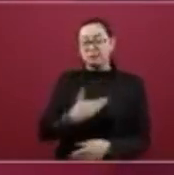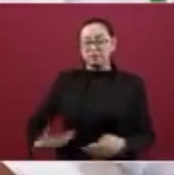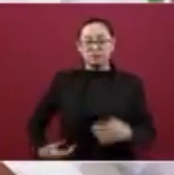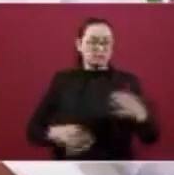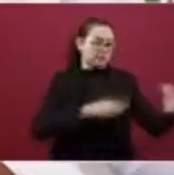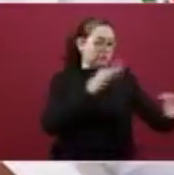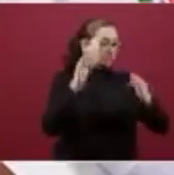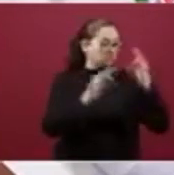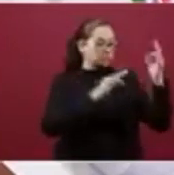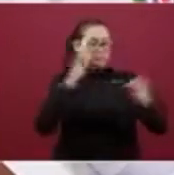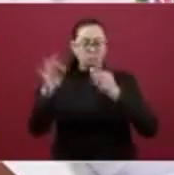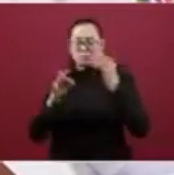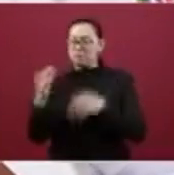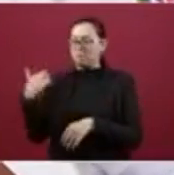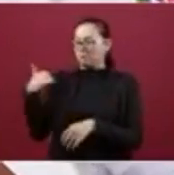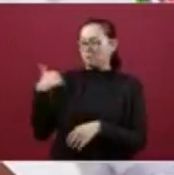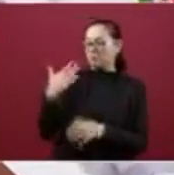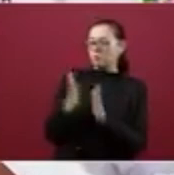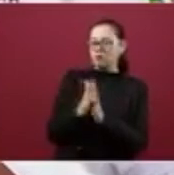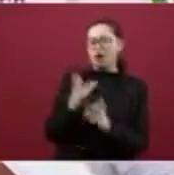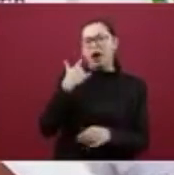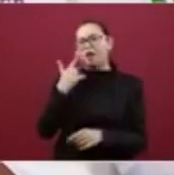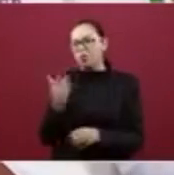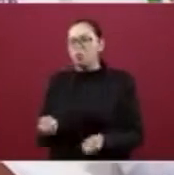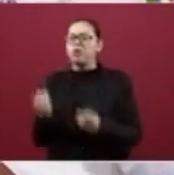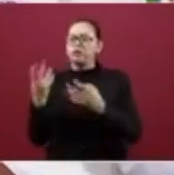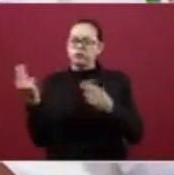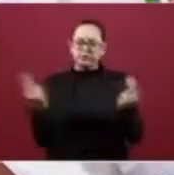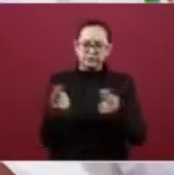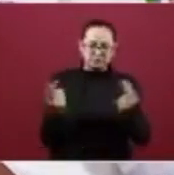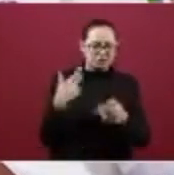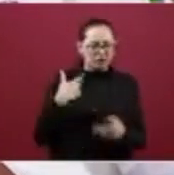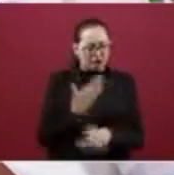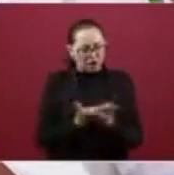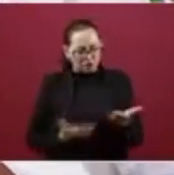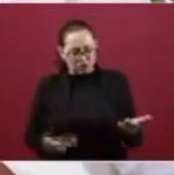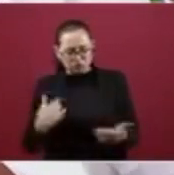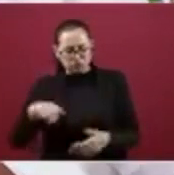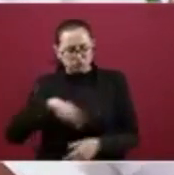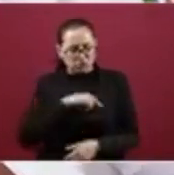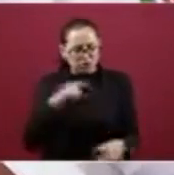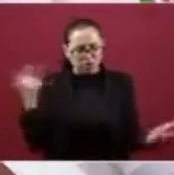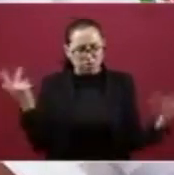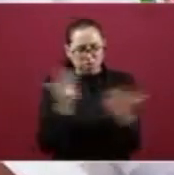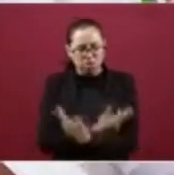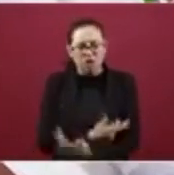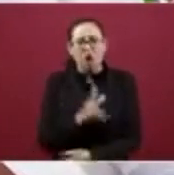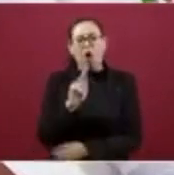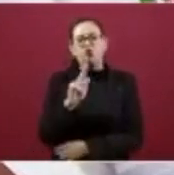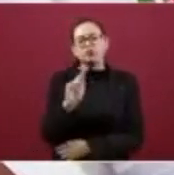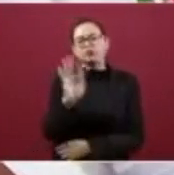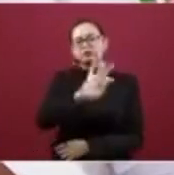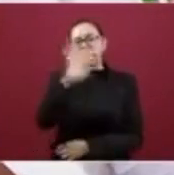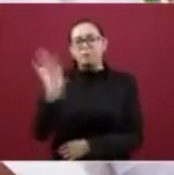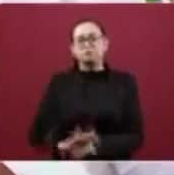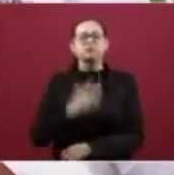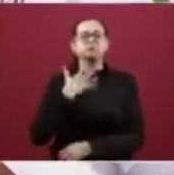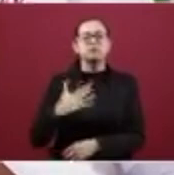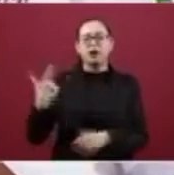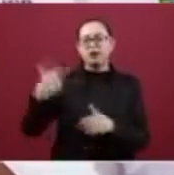un balance energético y hoy lo vemos. Hoy vemos que se está importando el 80% de combustibles, de